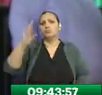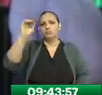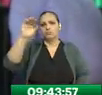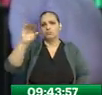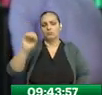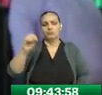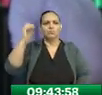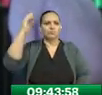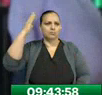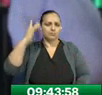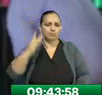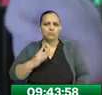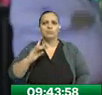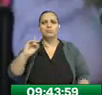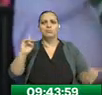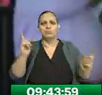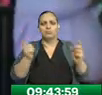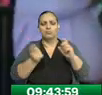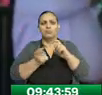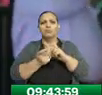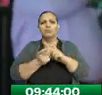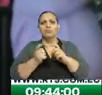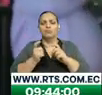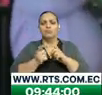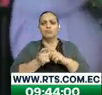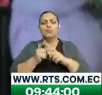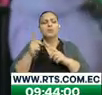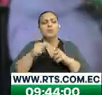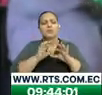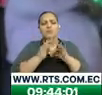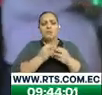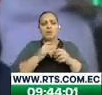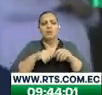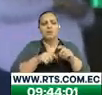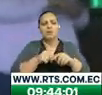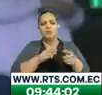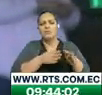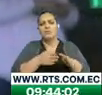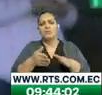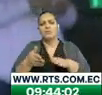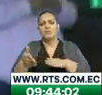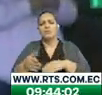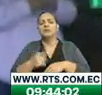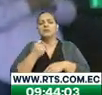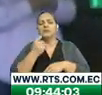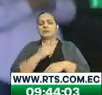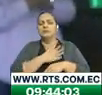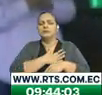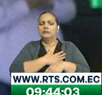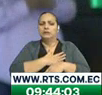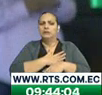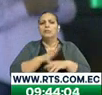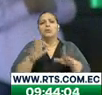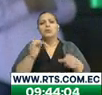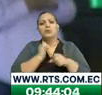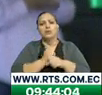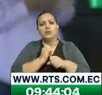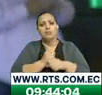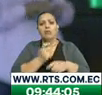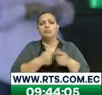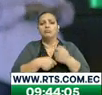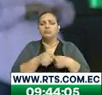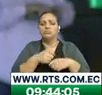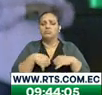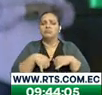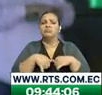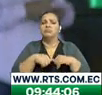Ha habido muchos cambios. Hemos perdido muchos amigos, hemos perdido muchos familiares, es cierto, pero la vida continúa y tenemos que vivir y